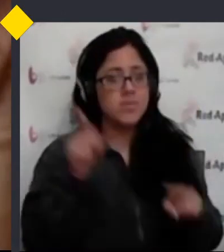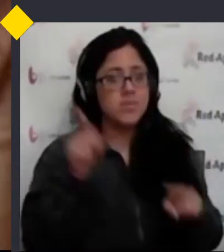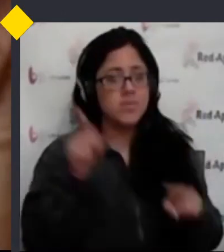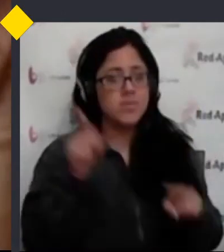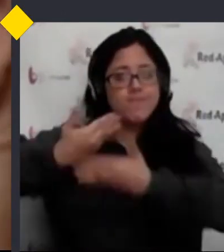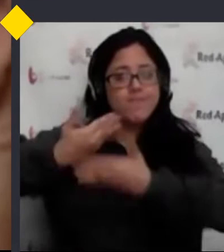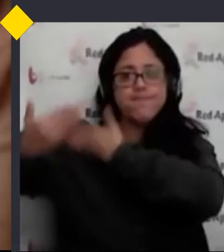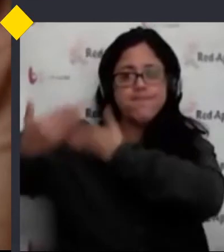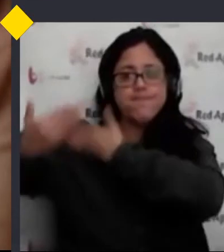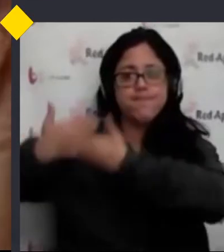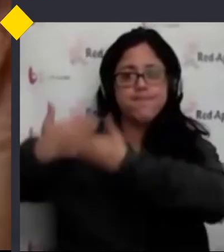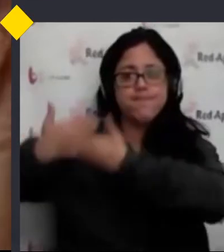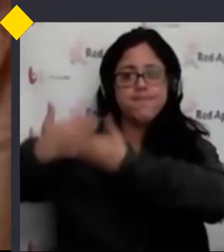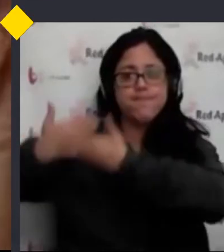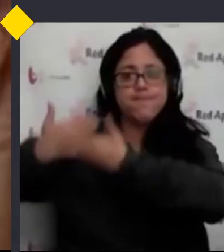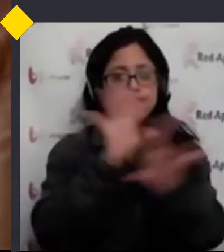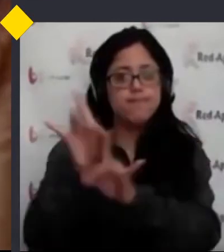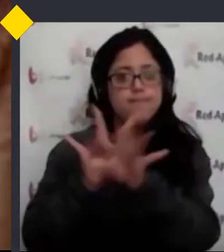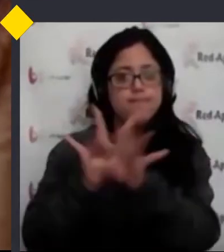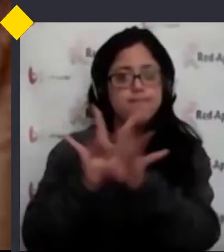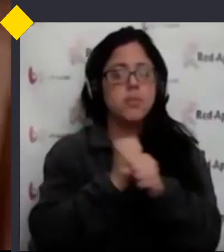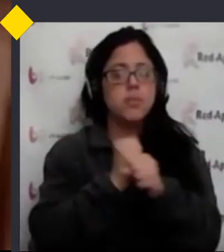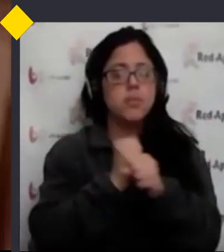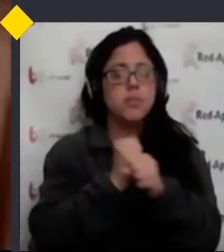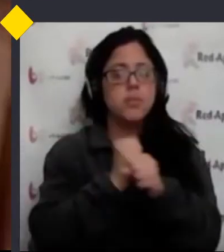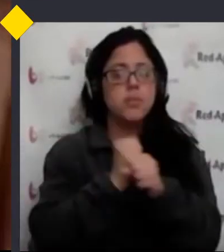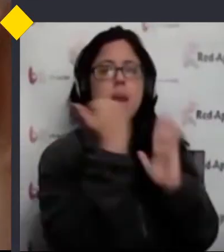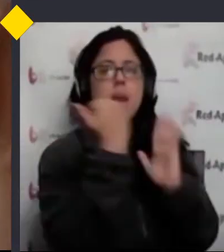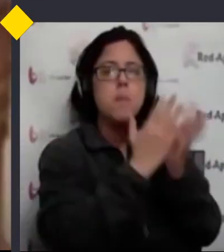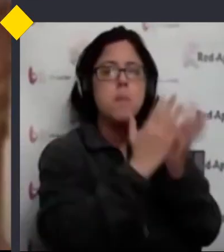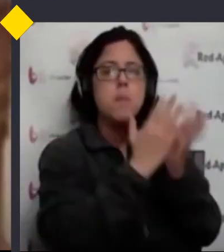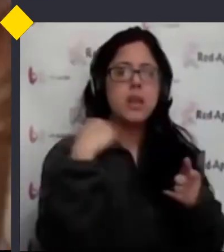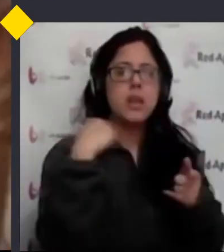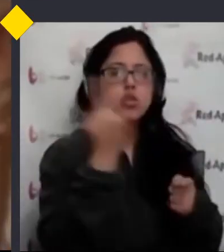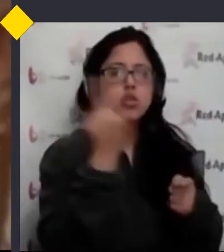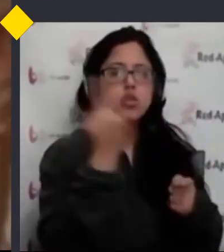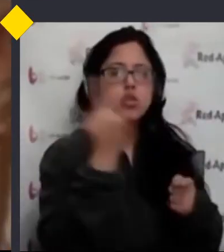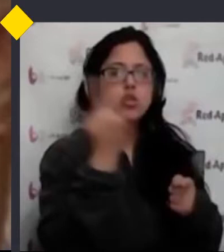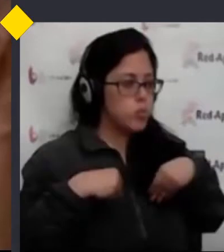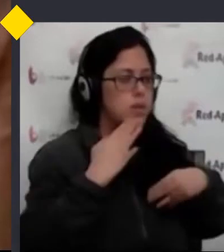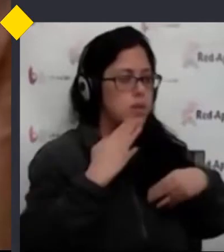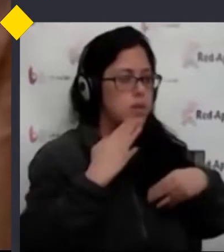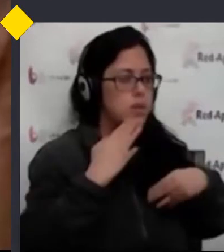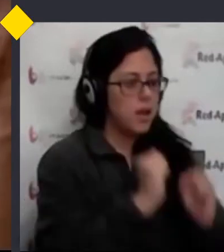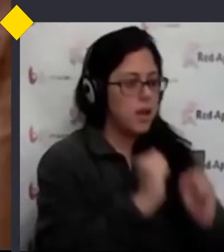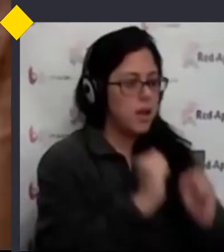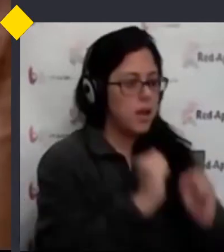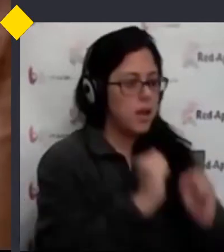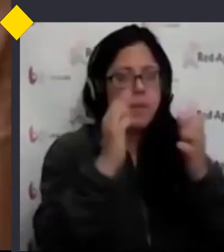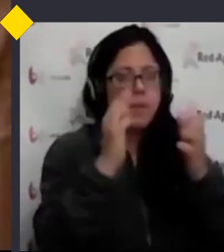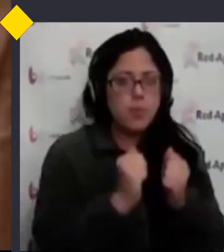laboral. Entonces, en tu opinión, ¿cuáles son las medidas que debiéramos tomar como sociedad y las empresas en particular para mitigar este